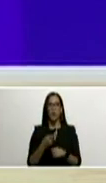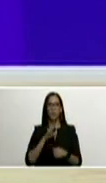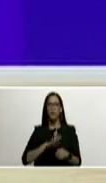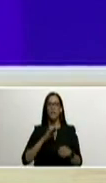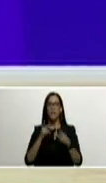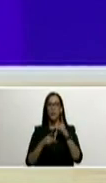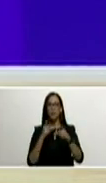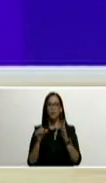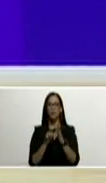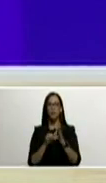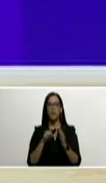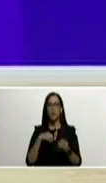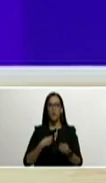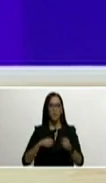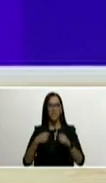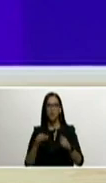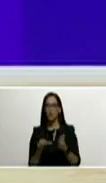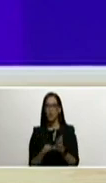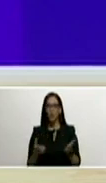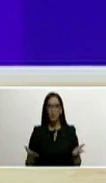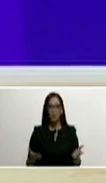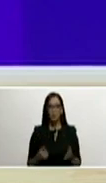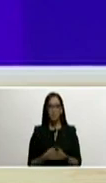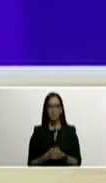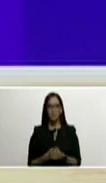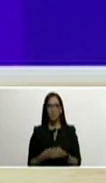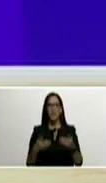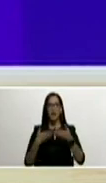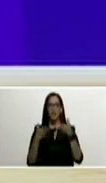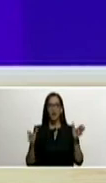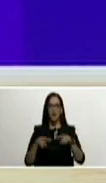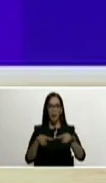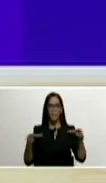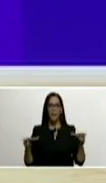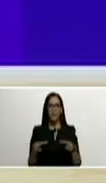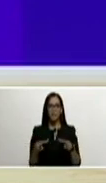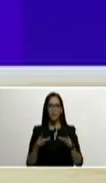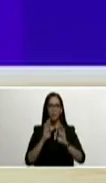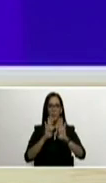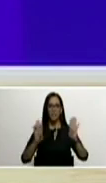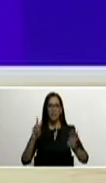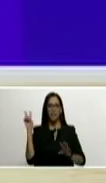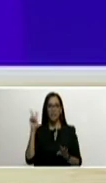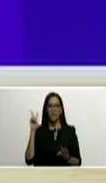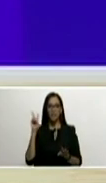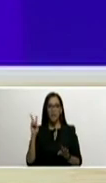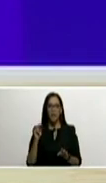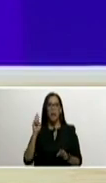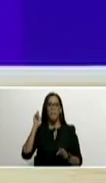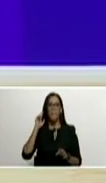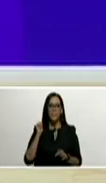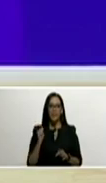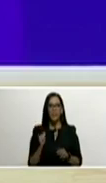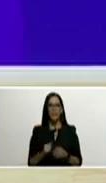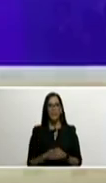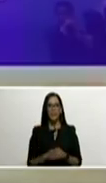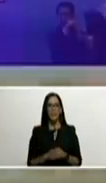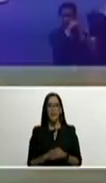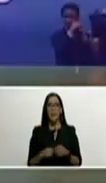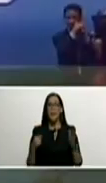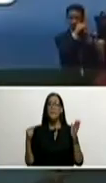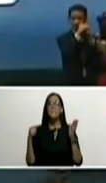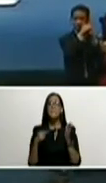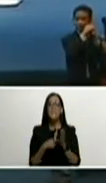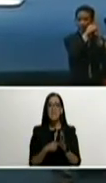producto, dónde lo coloco, dónde lo vendo, abrirle los espacios con Vitrina Venezuela para que miles